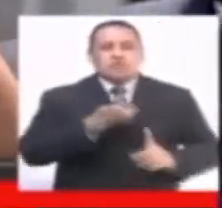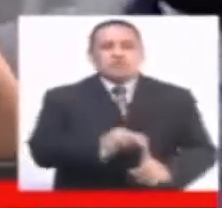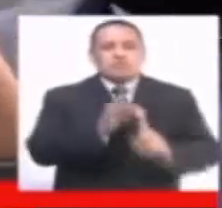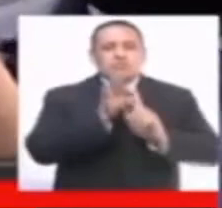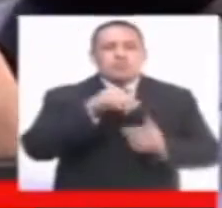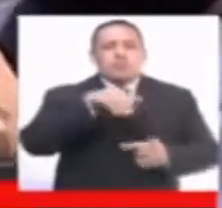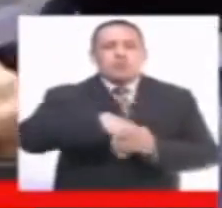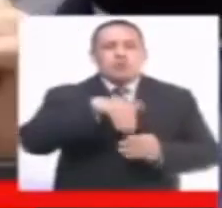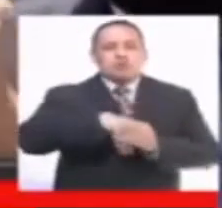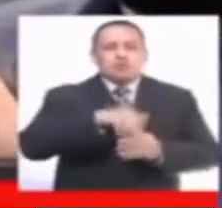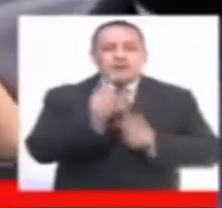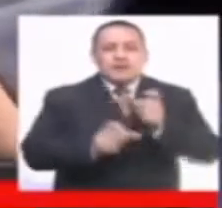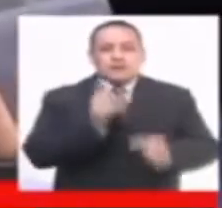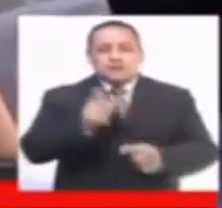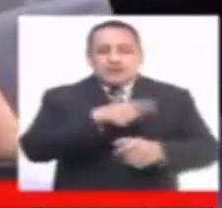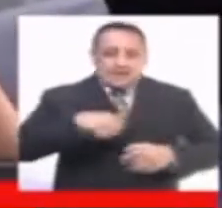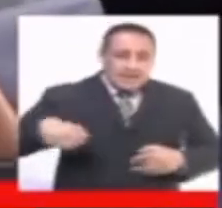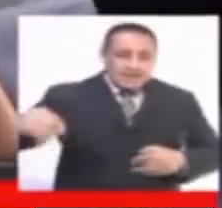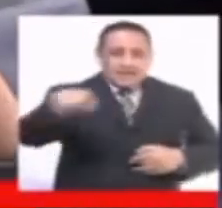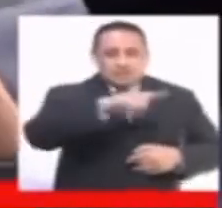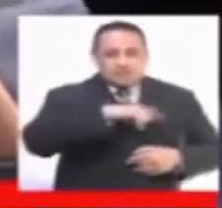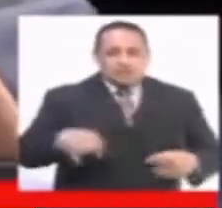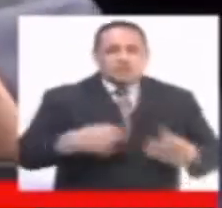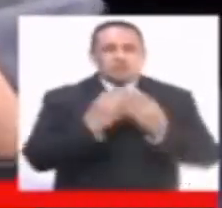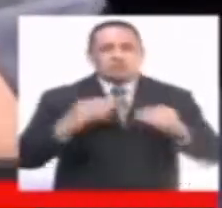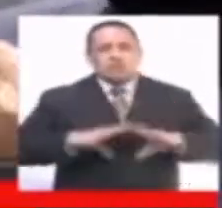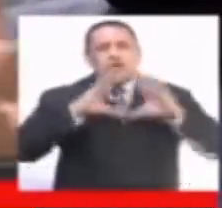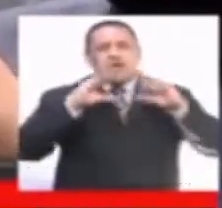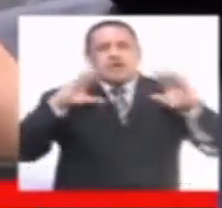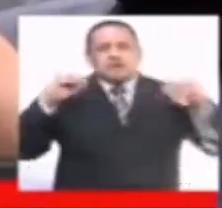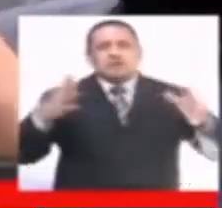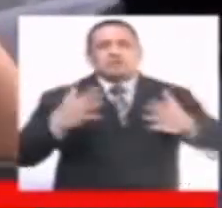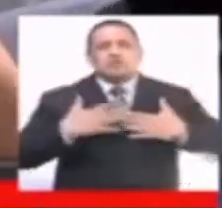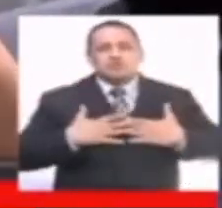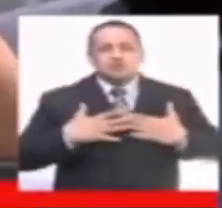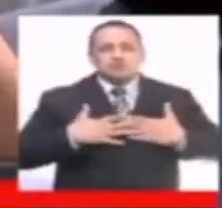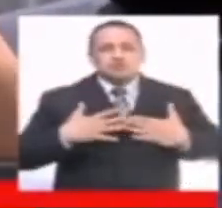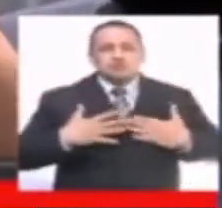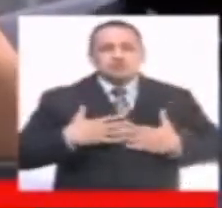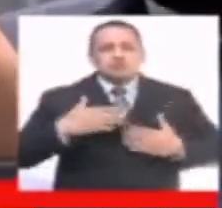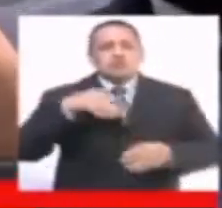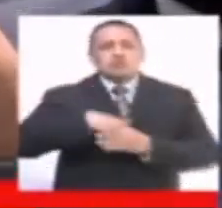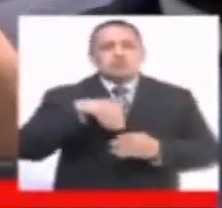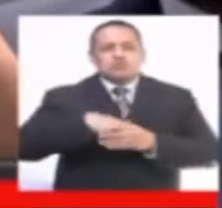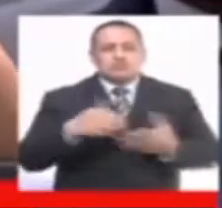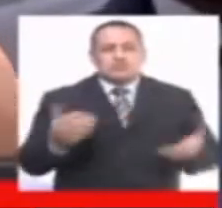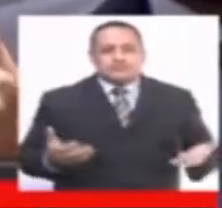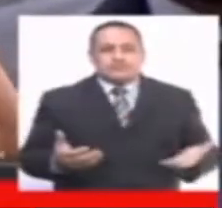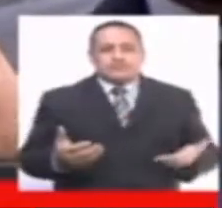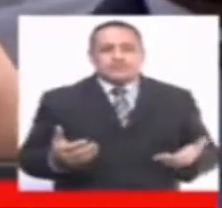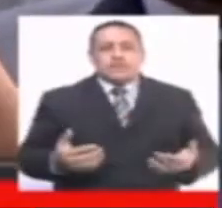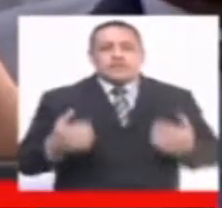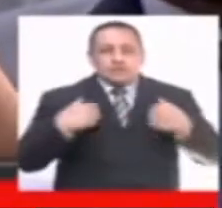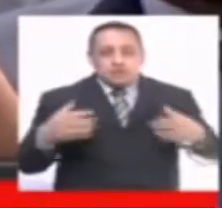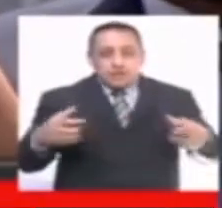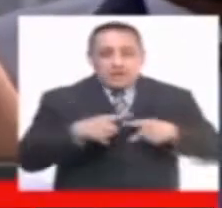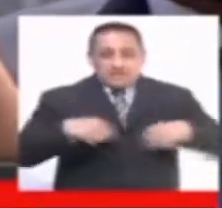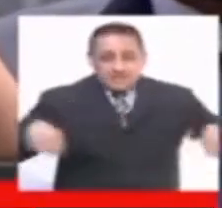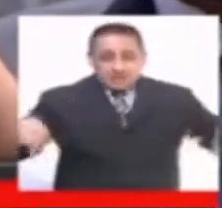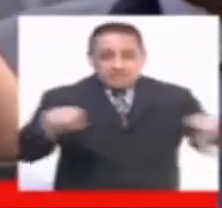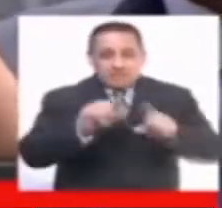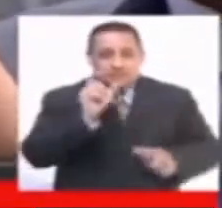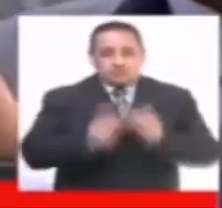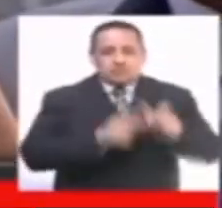población. Ese pueblo que tanto mencionan, nos han elegido a nosotros. Y ese pueblo